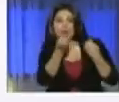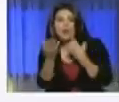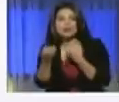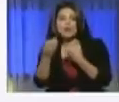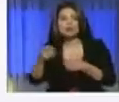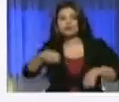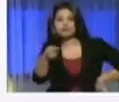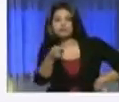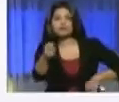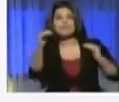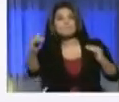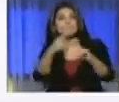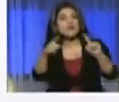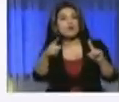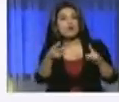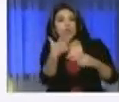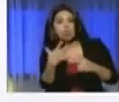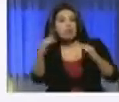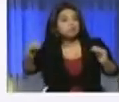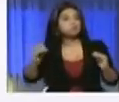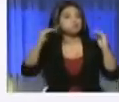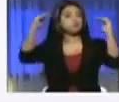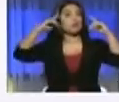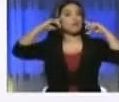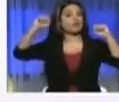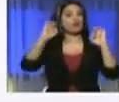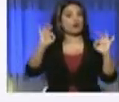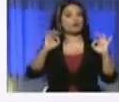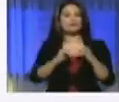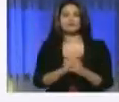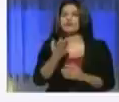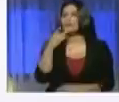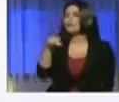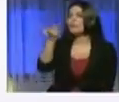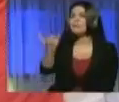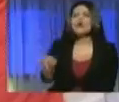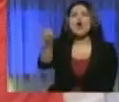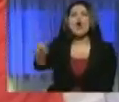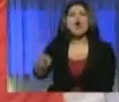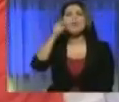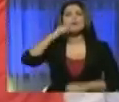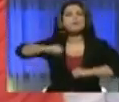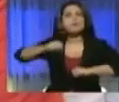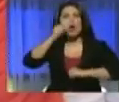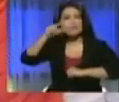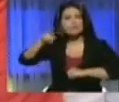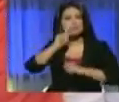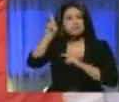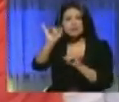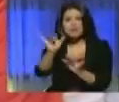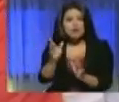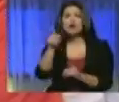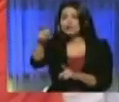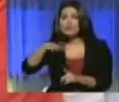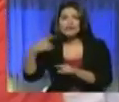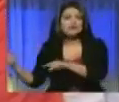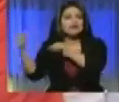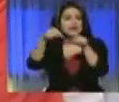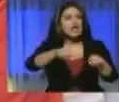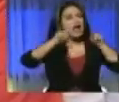Por ejemplo, ¿verdad? Tú, Mimú de Arga, enseñando todas las técnicas y toda la fuerza que